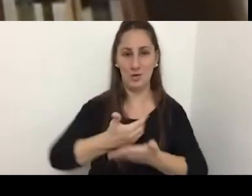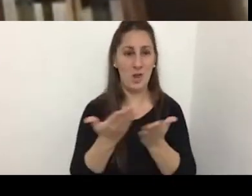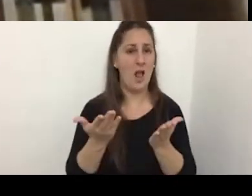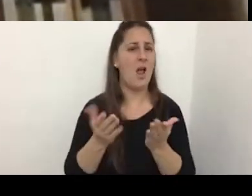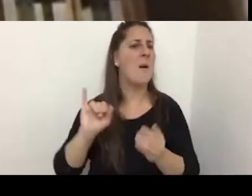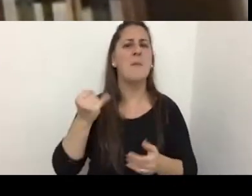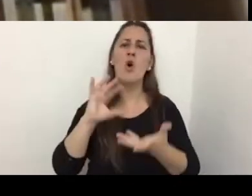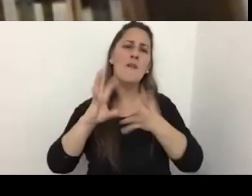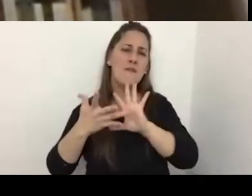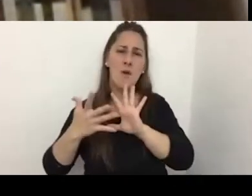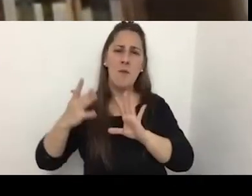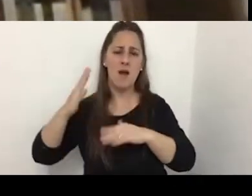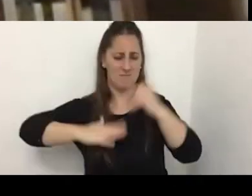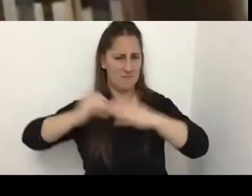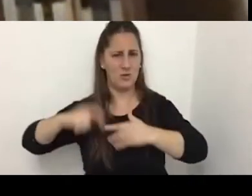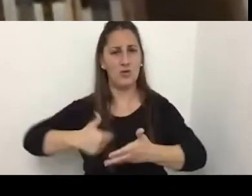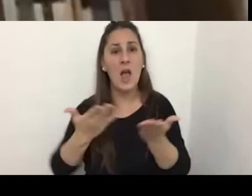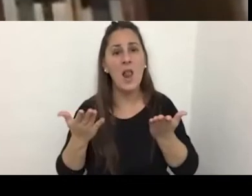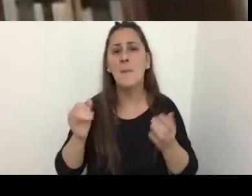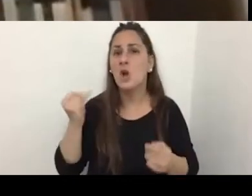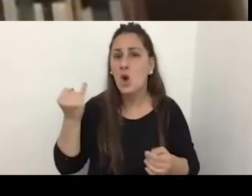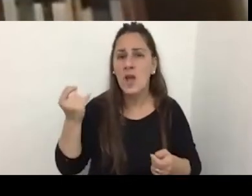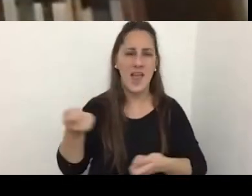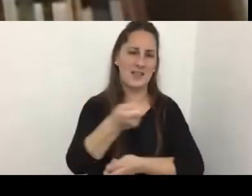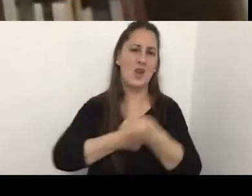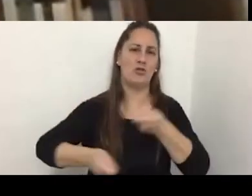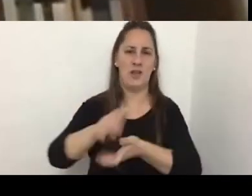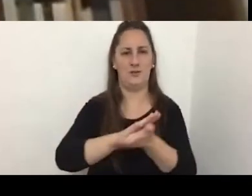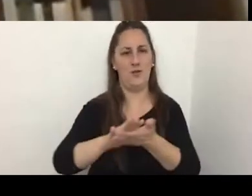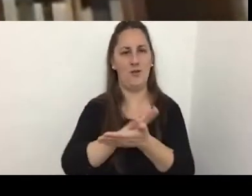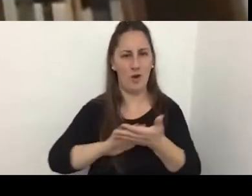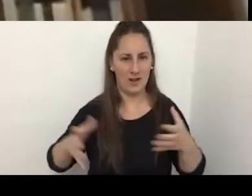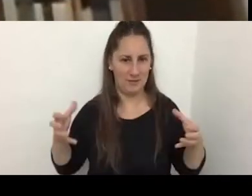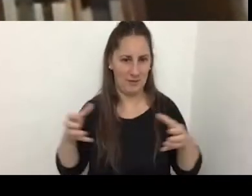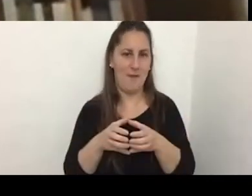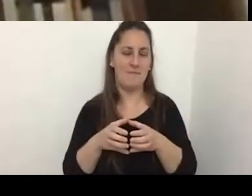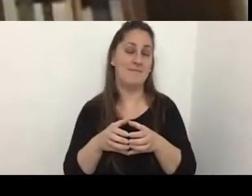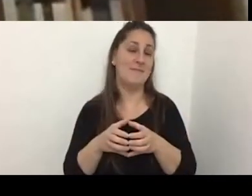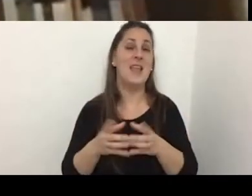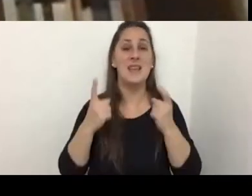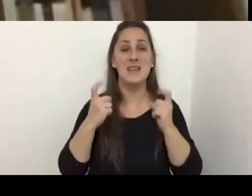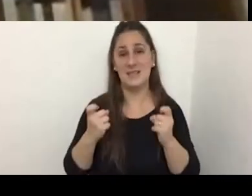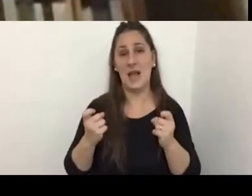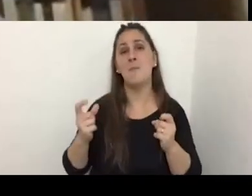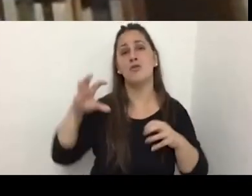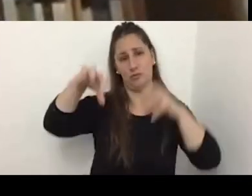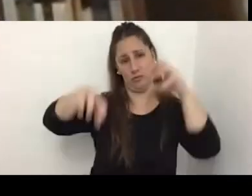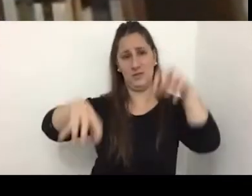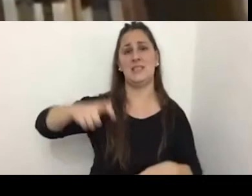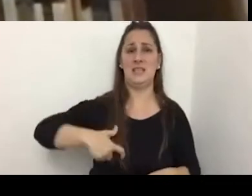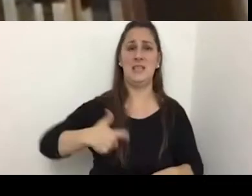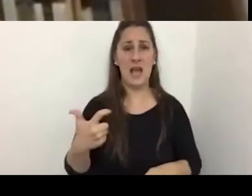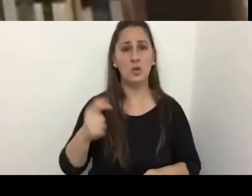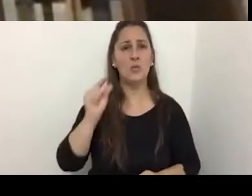construcción social del trabajo es la negociación colectiva. Y para eso necesitamos organizaciones sindicales cada vez más